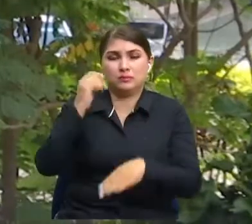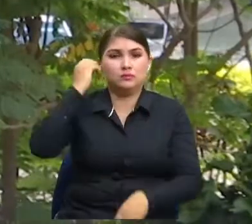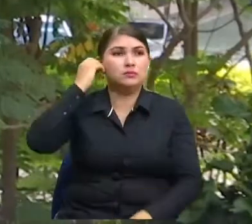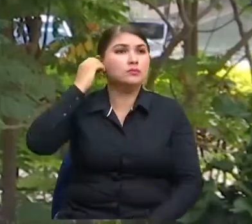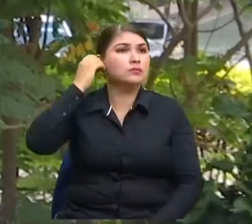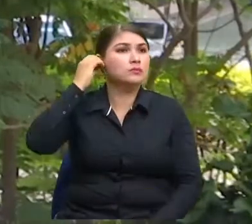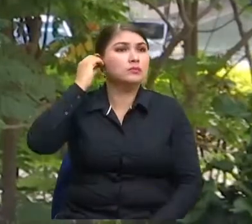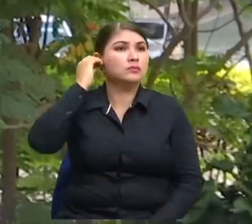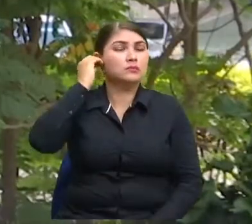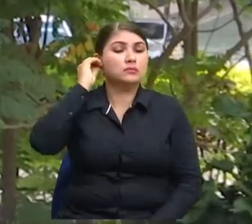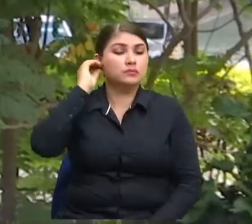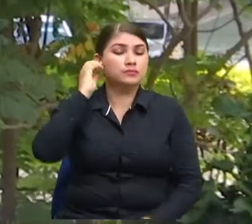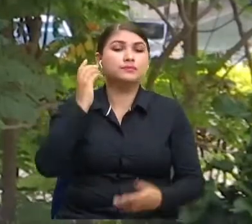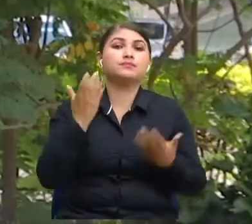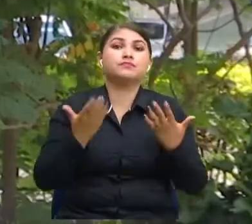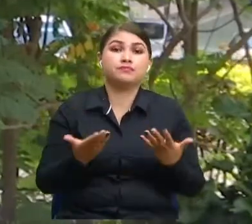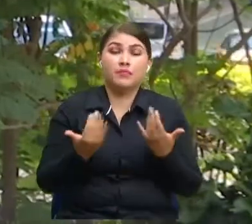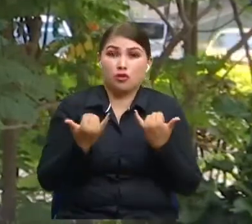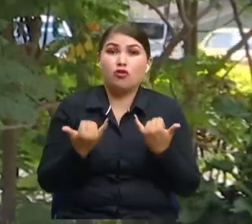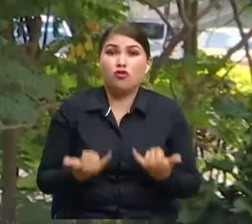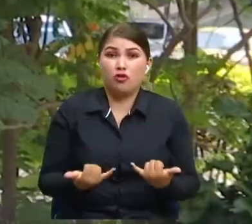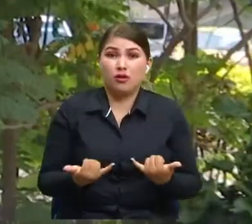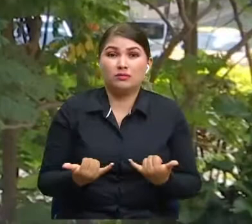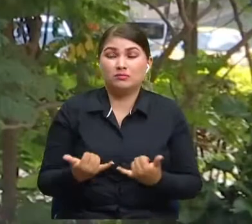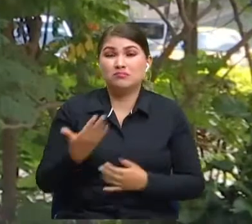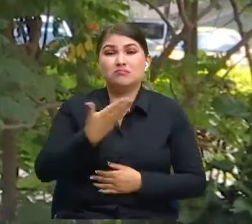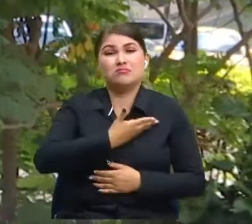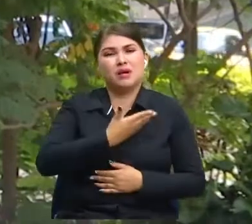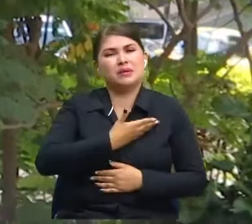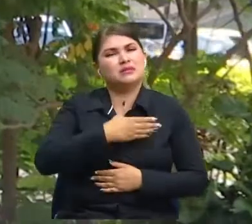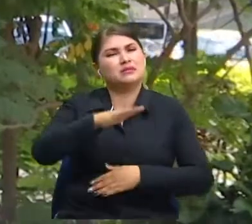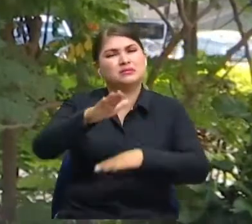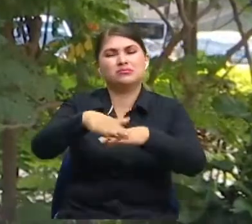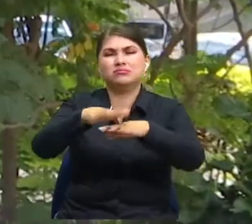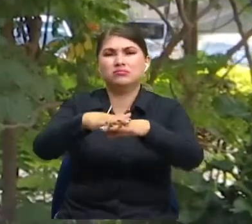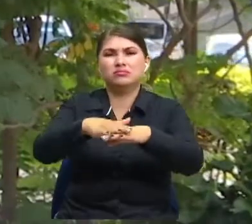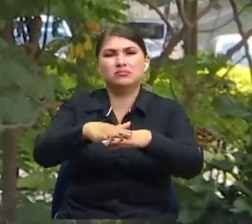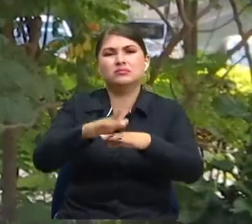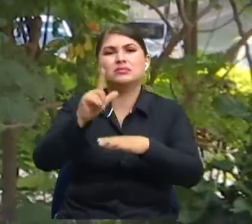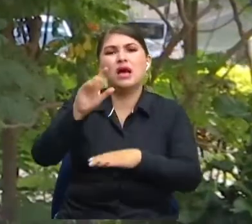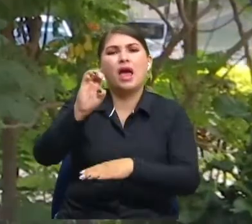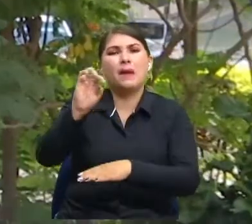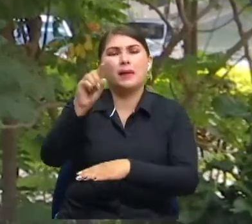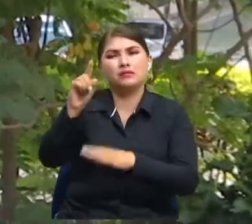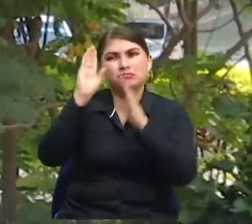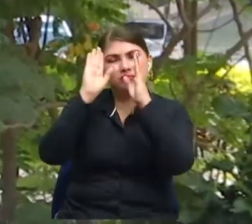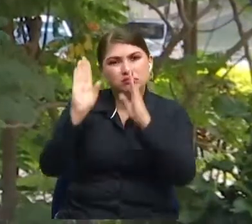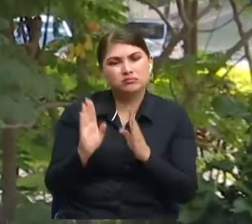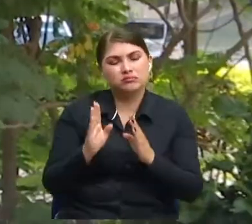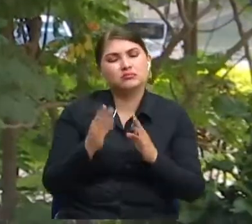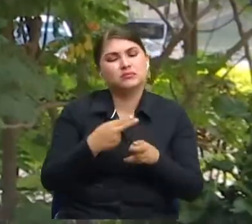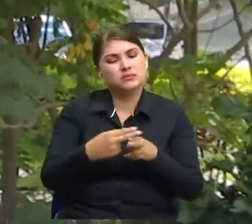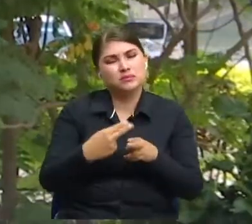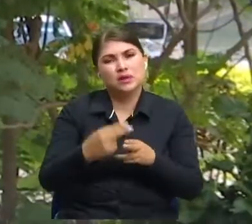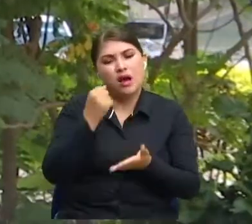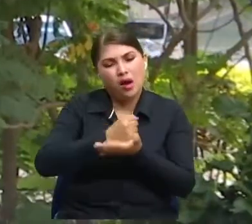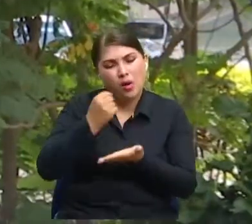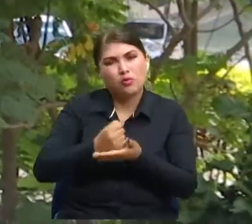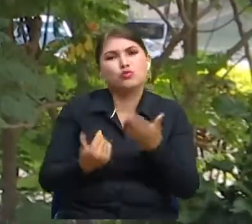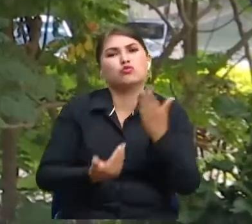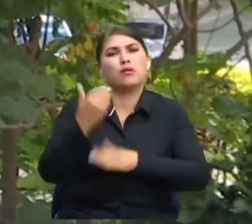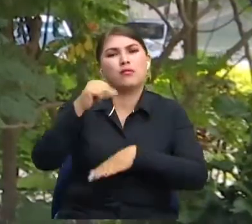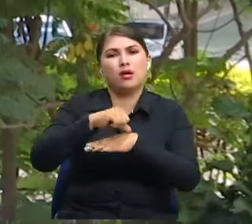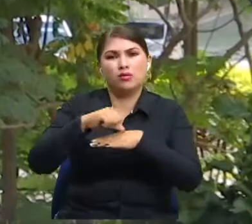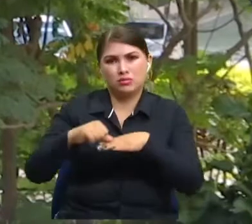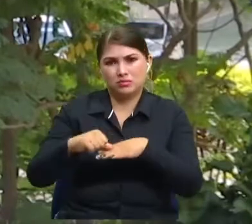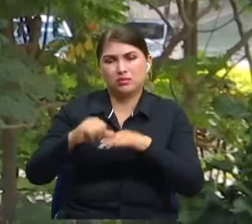quirúrgicamente muchas veces. Pues precisamente hoy su progenitora hace un llamado a su EPS para la que le sea autorizada una nueva